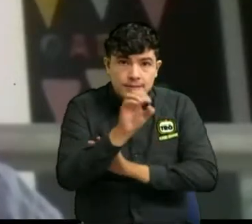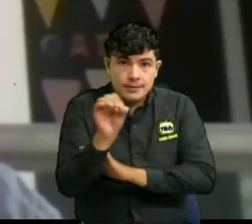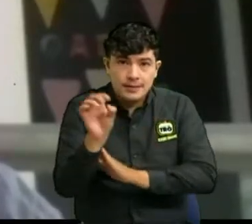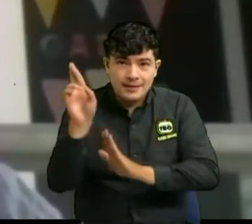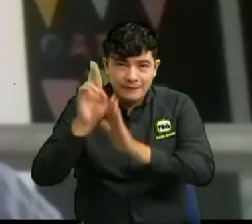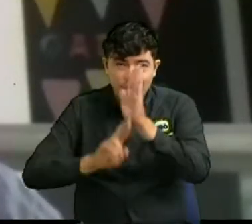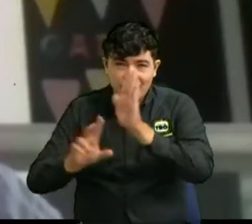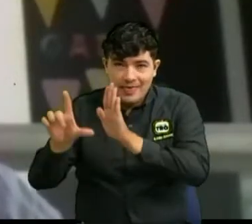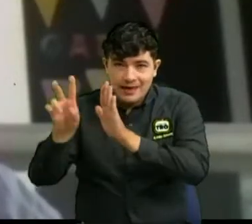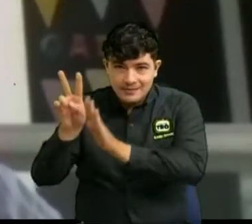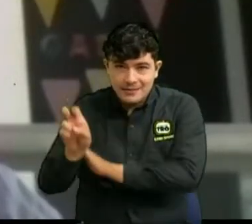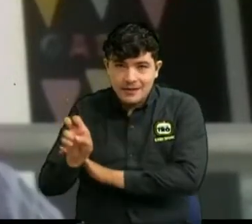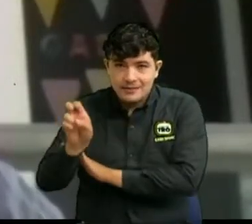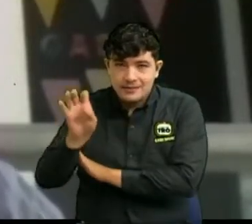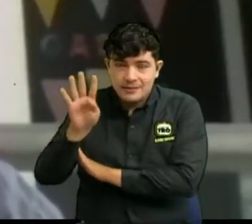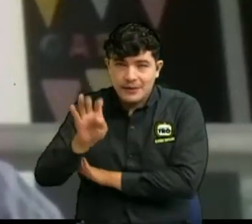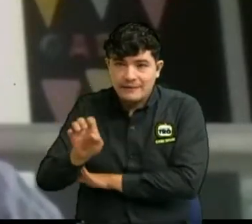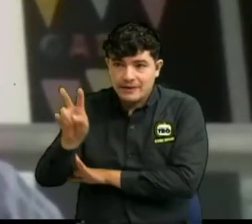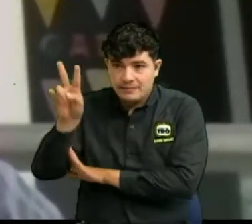por la 797,